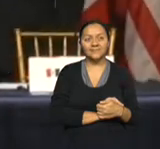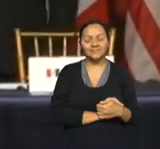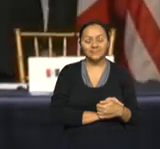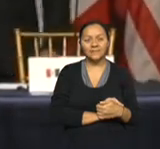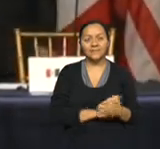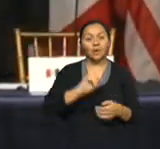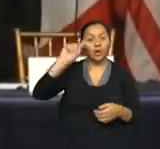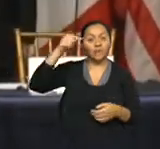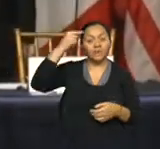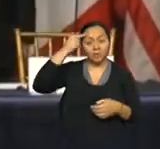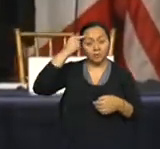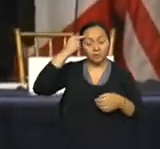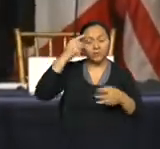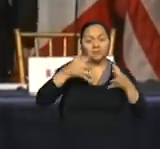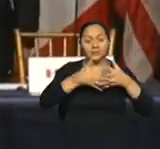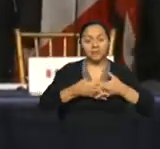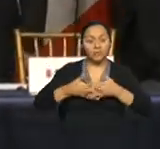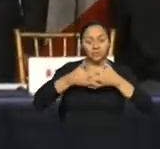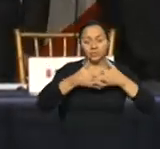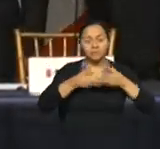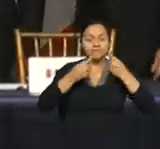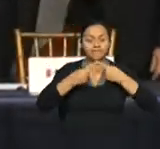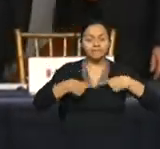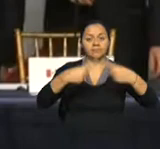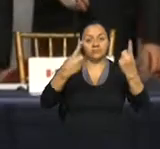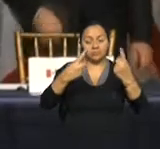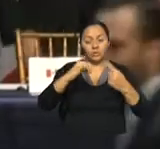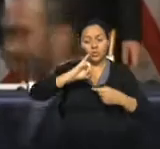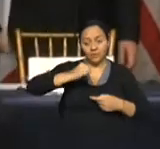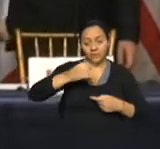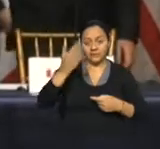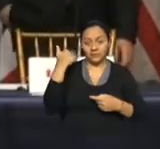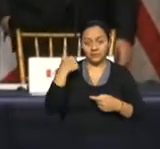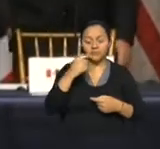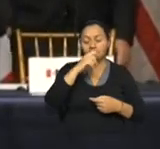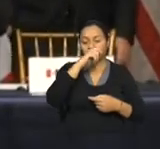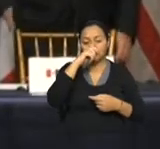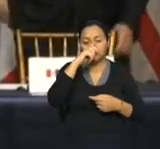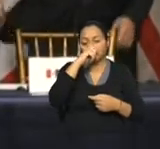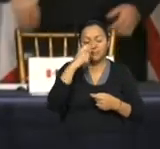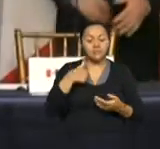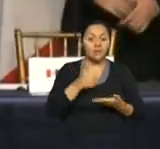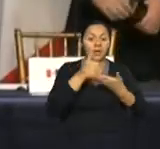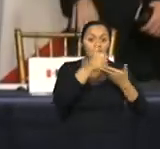El gobierno estadounidense anunció el jueves un recorte de la ayuda al combate al narcotráfico en